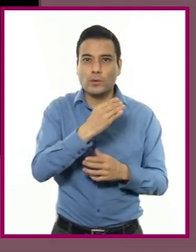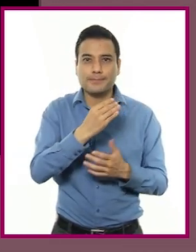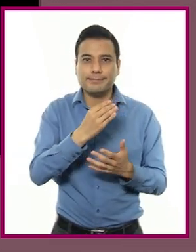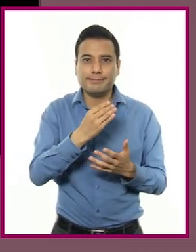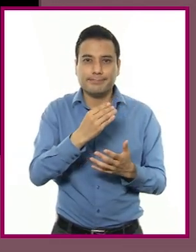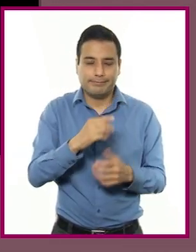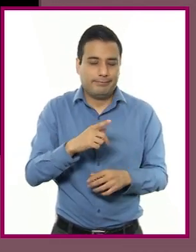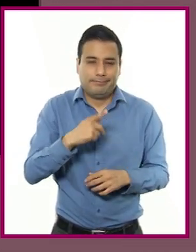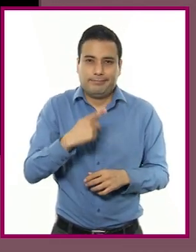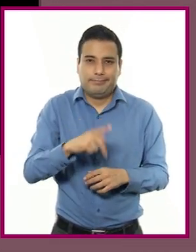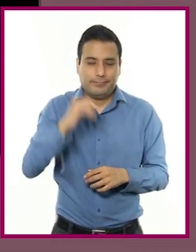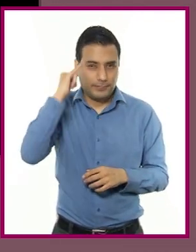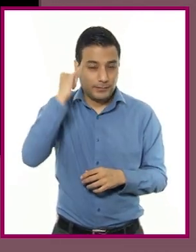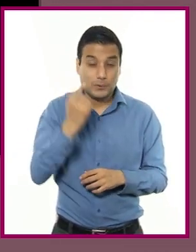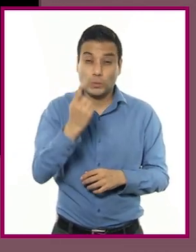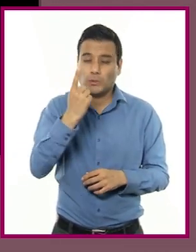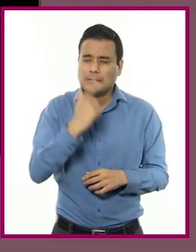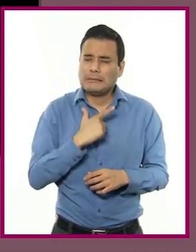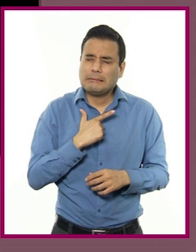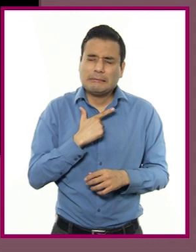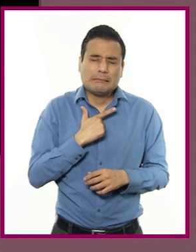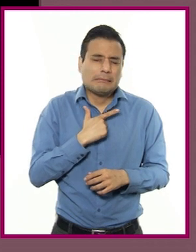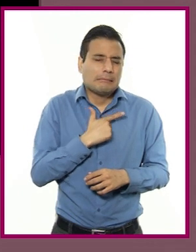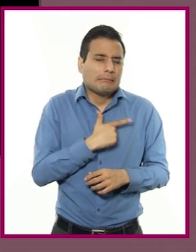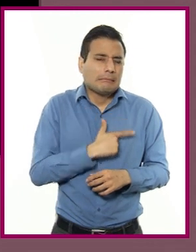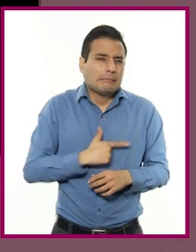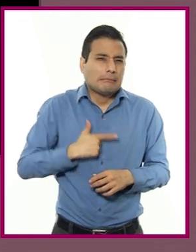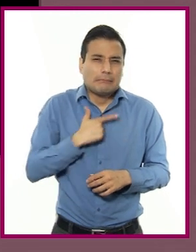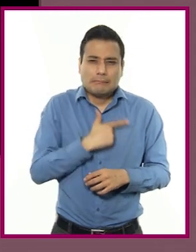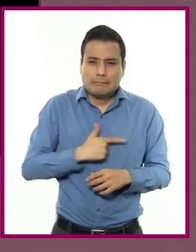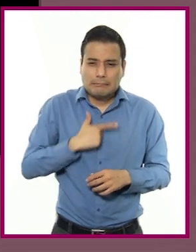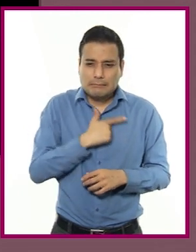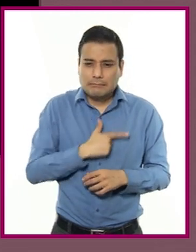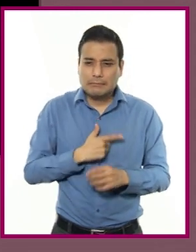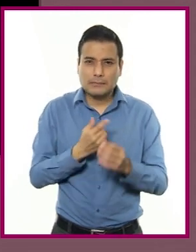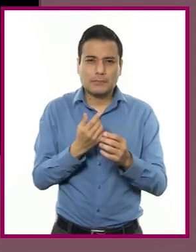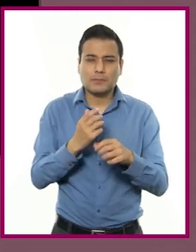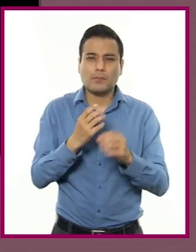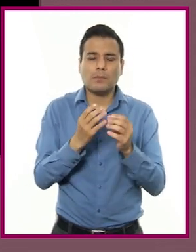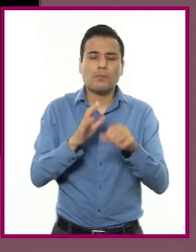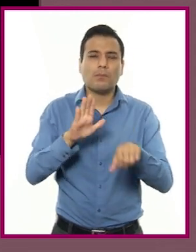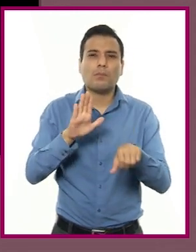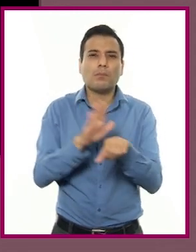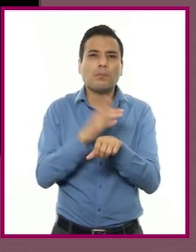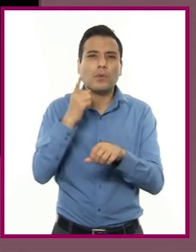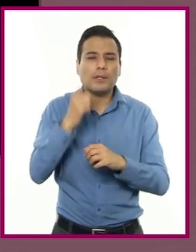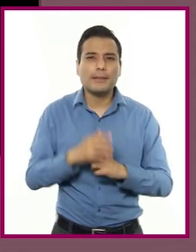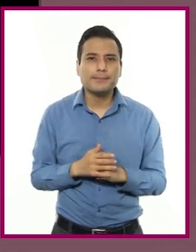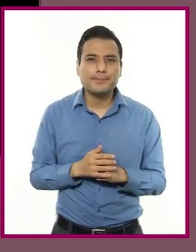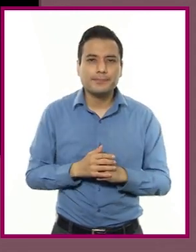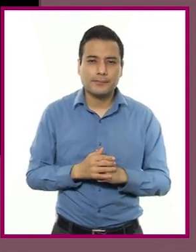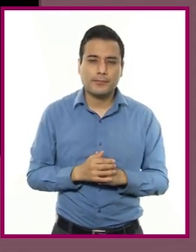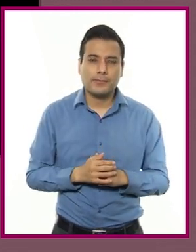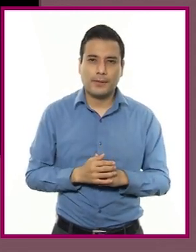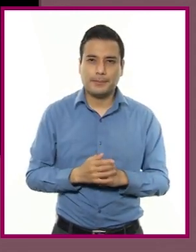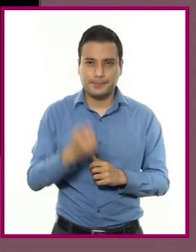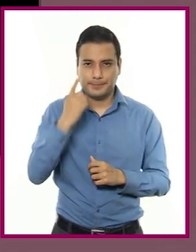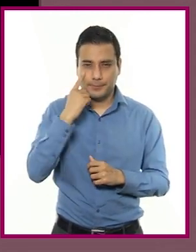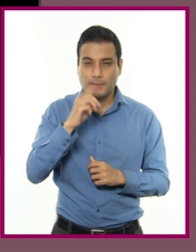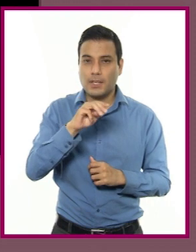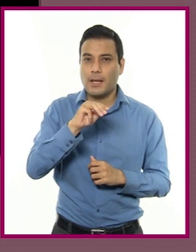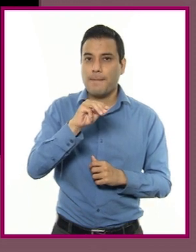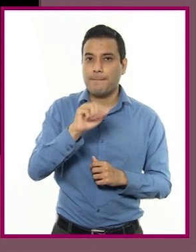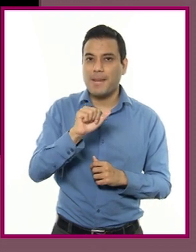A mí hay un instrumento que me fascina porque a veces se usa como para aclarar esta situación, es la marimba,